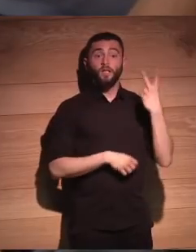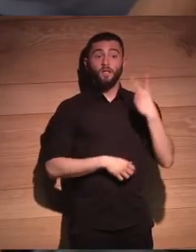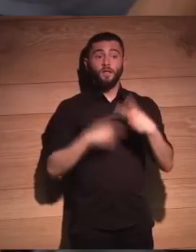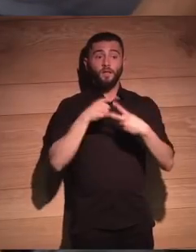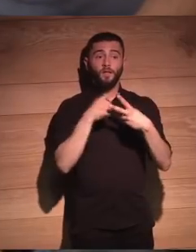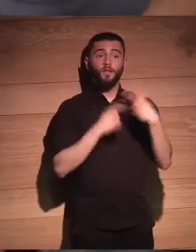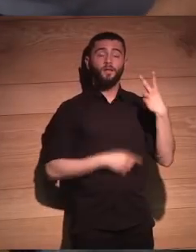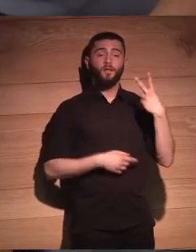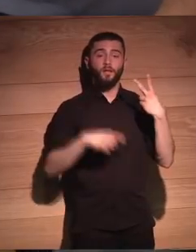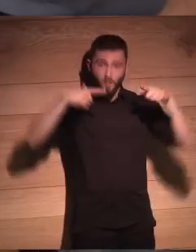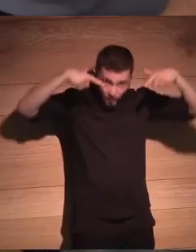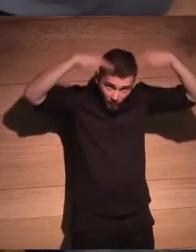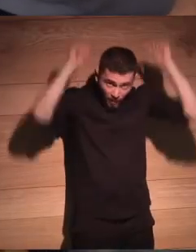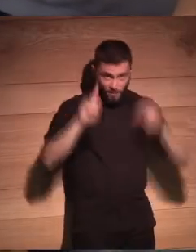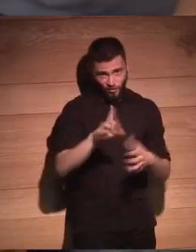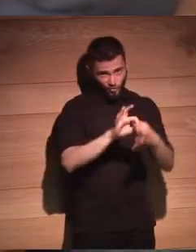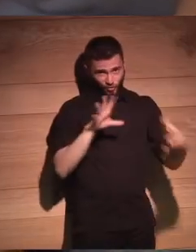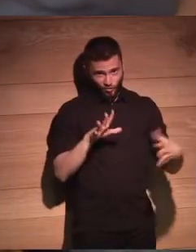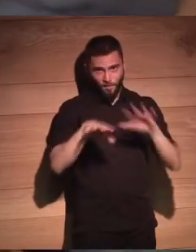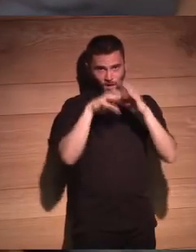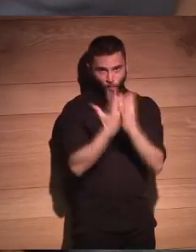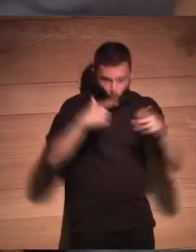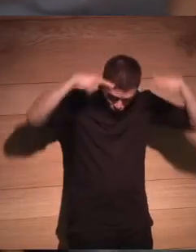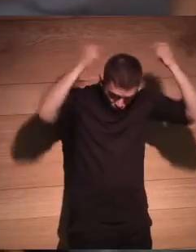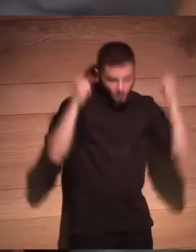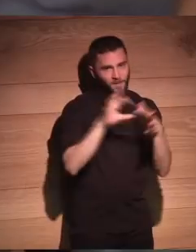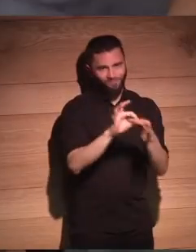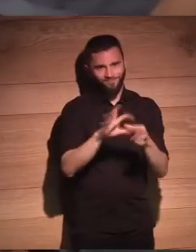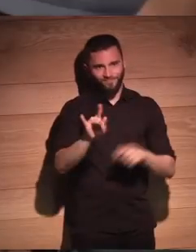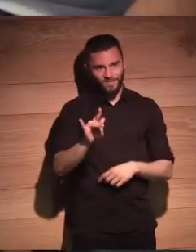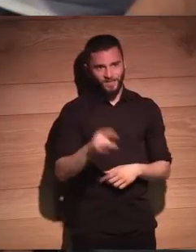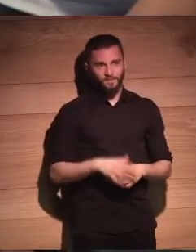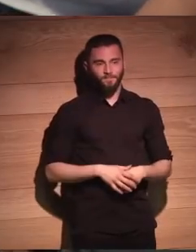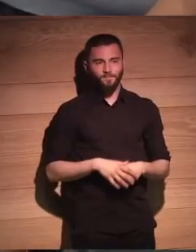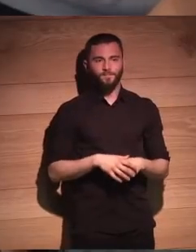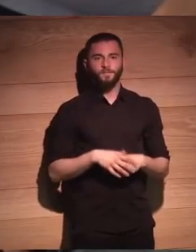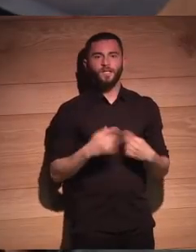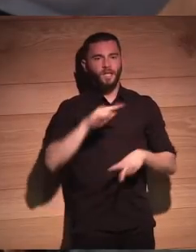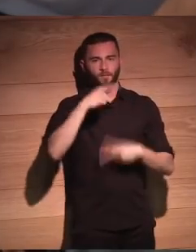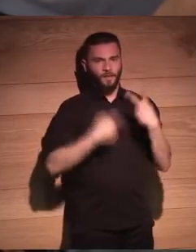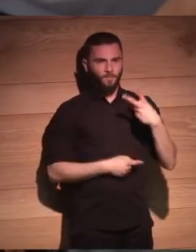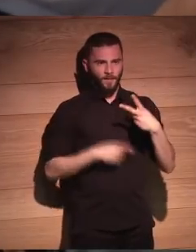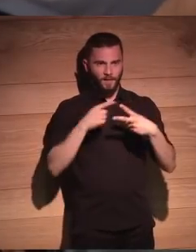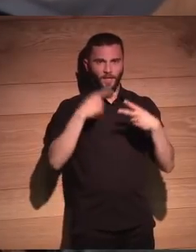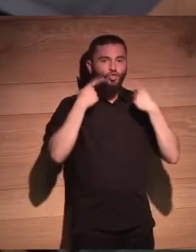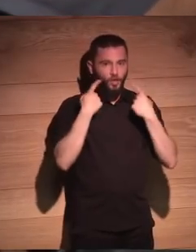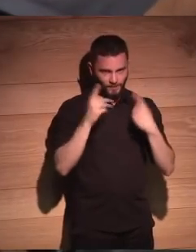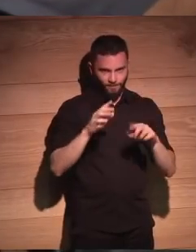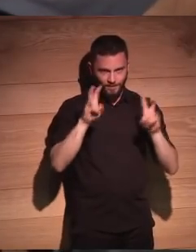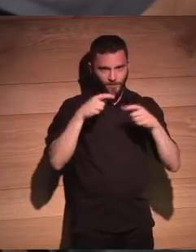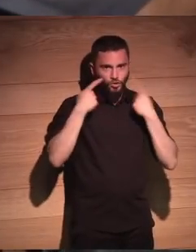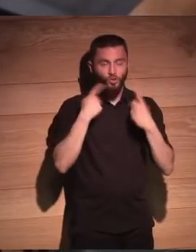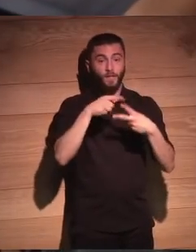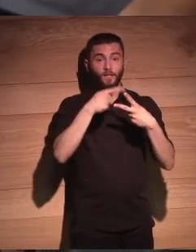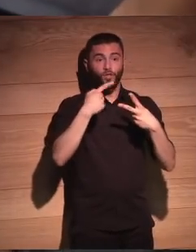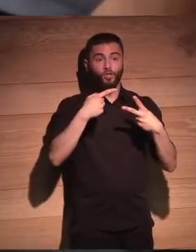son de Batman, pero sí son del mundo de Batman, de Joker específicamente. La primera, el Joker de Leto, ¿es una